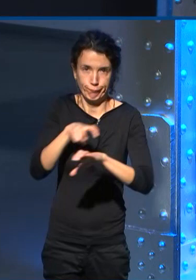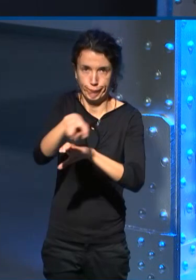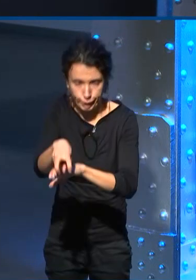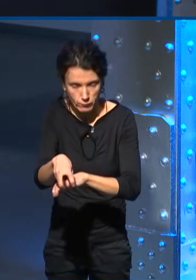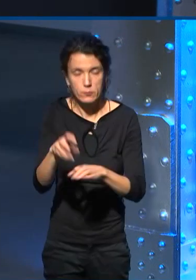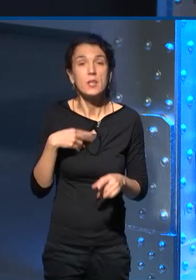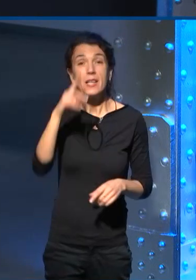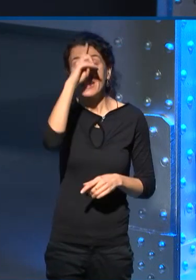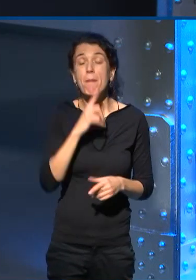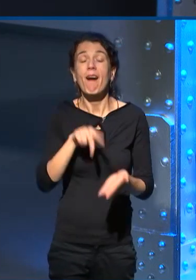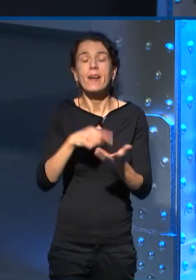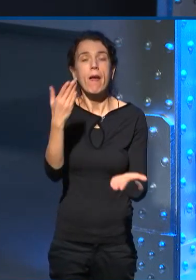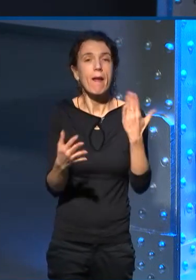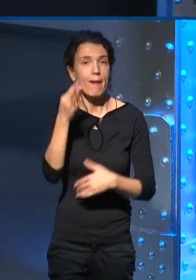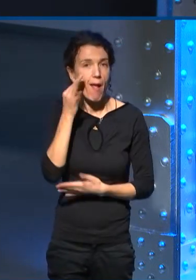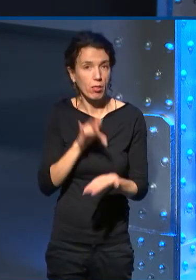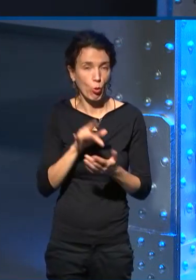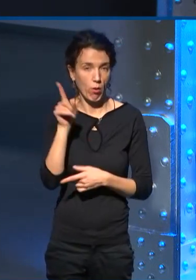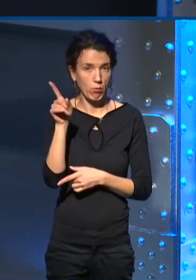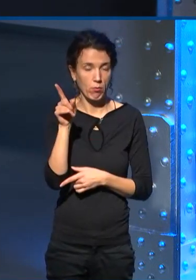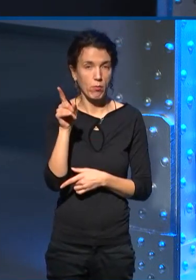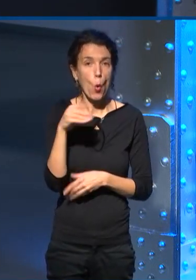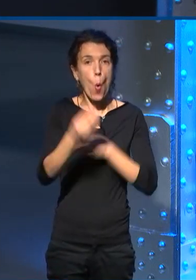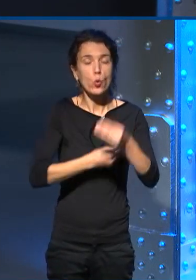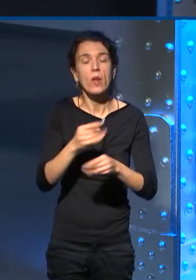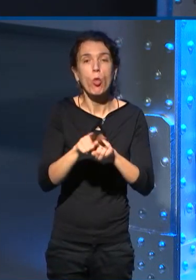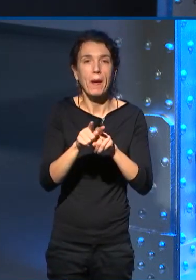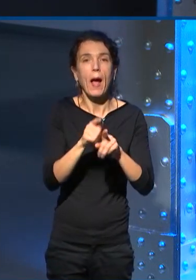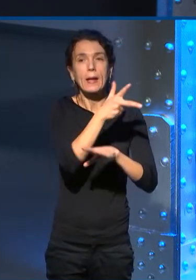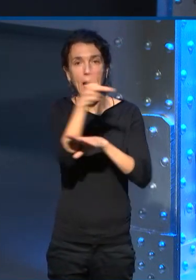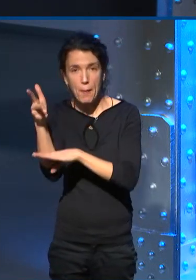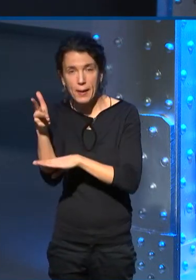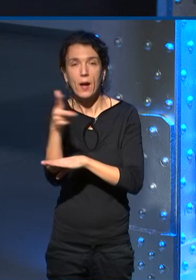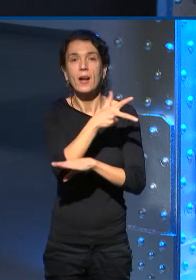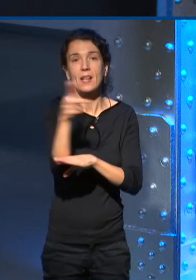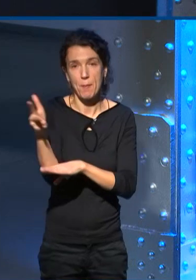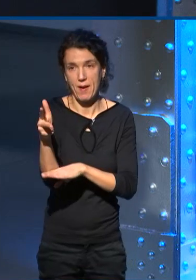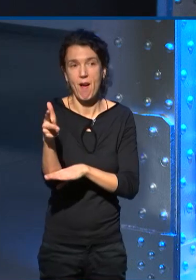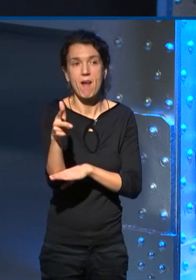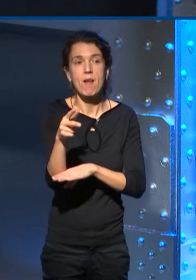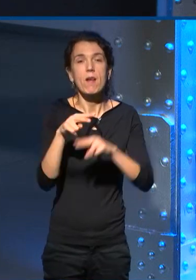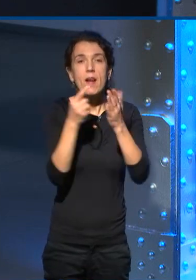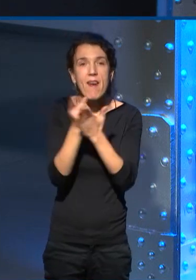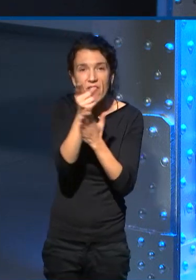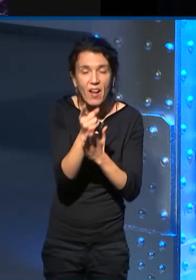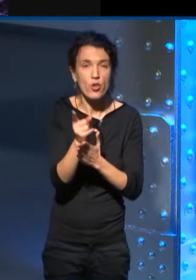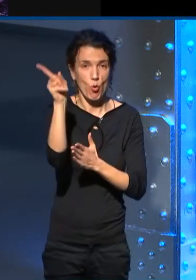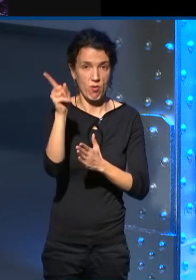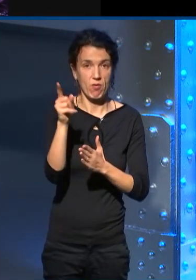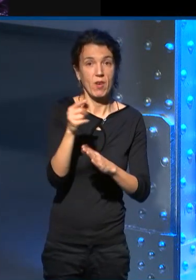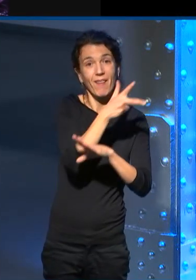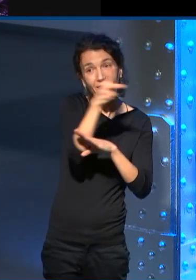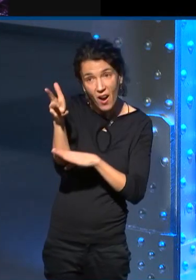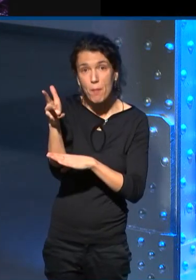Estos son imágenes de test reales. Utiliza 2 pares de cámaras, las que se llaman cámaras de navegación, que están en el brazo ese de arriba, y las